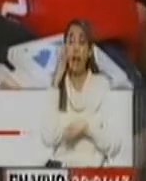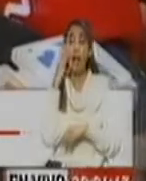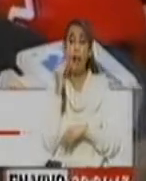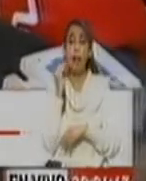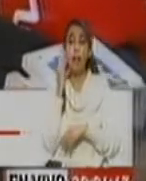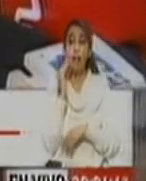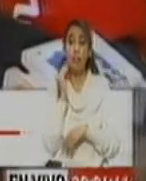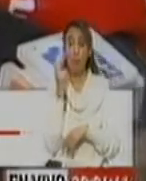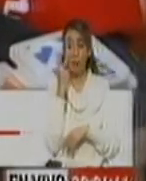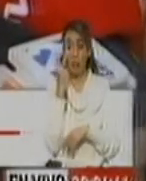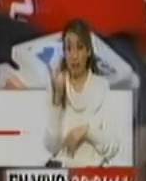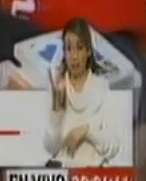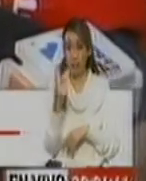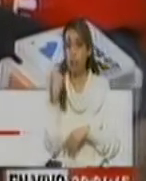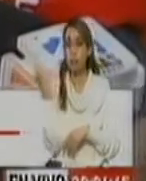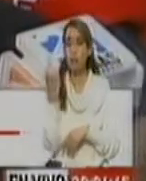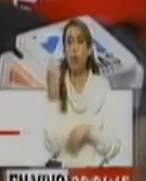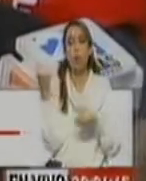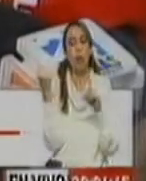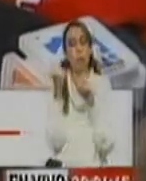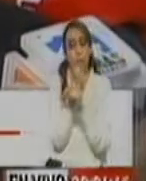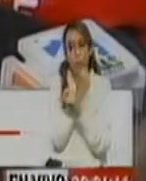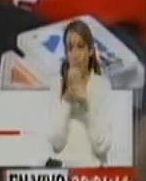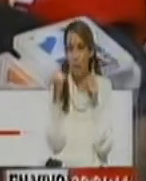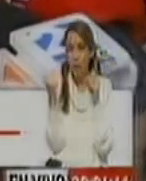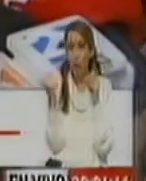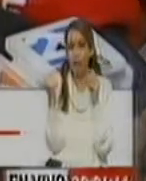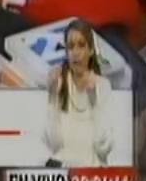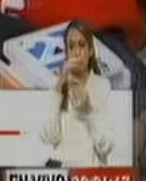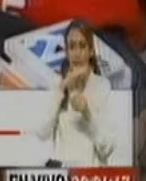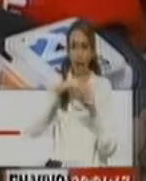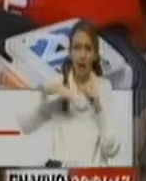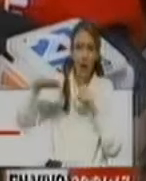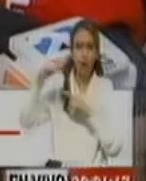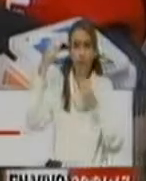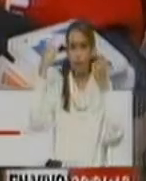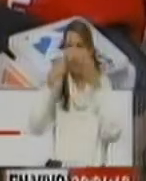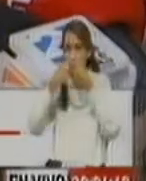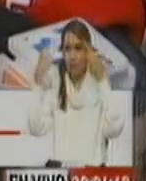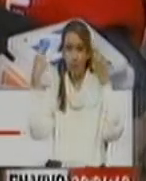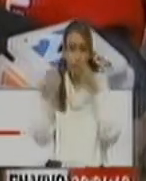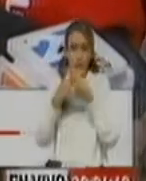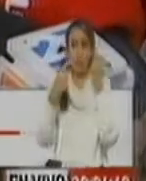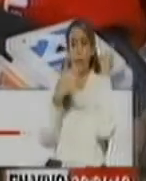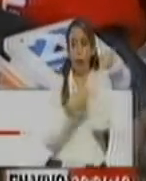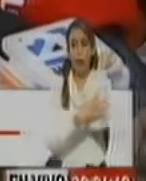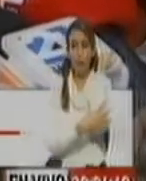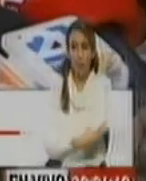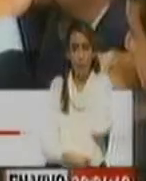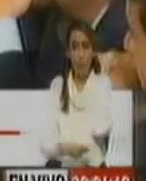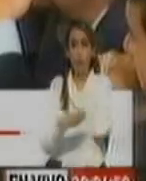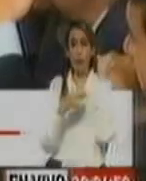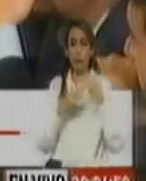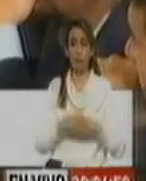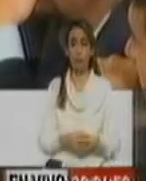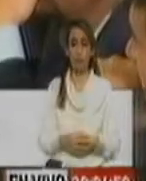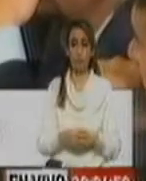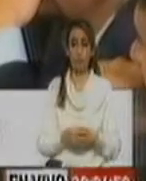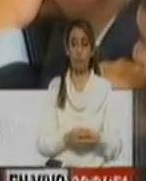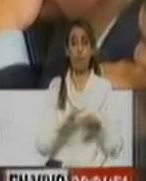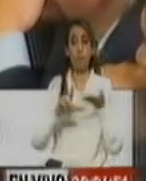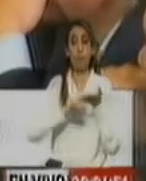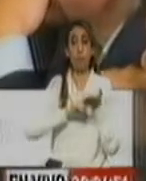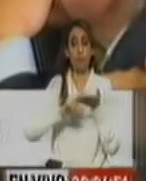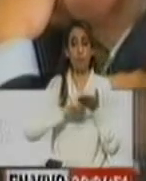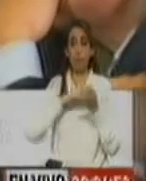nivel mundial, es que solamente llevaría a una profundización de la pobreza, a generar más violencia. Durante esta reunión